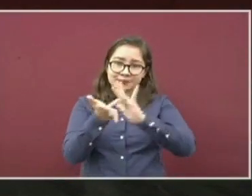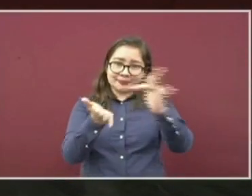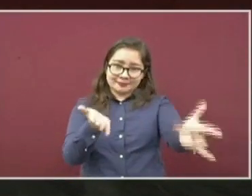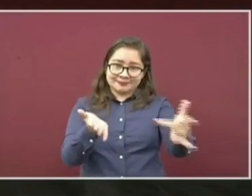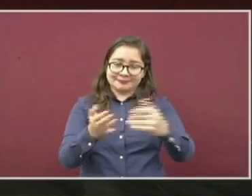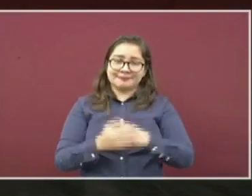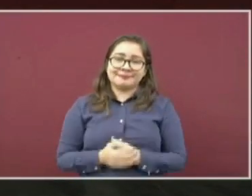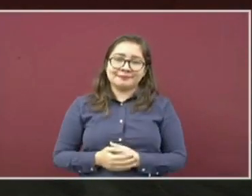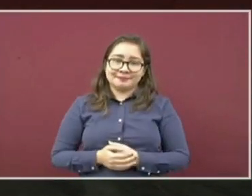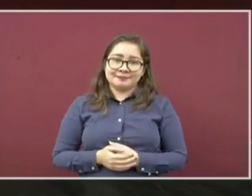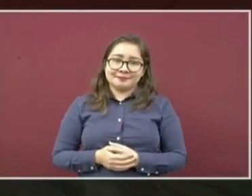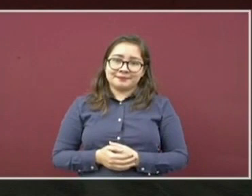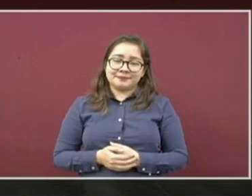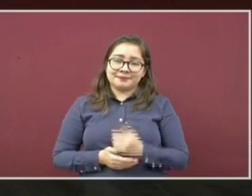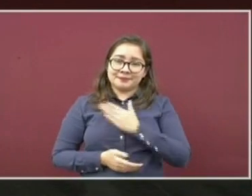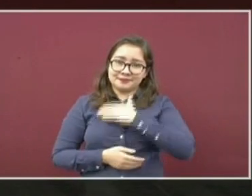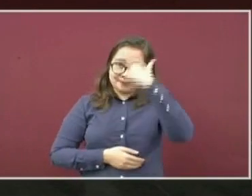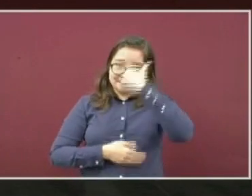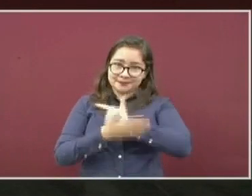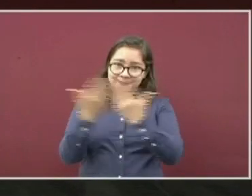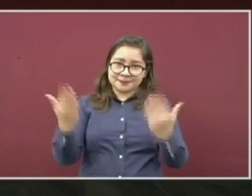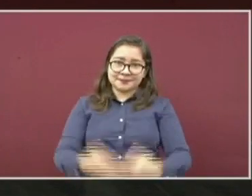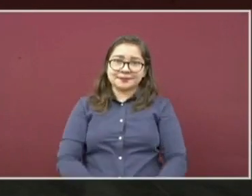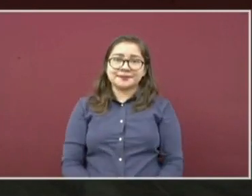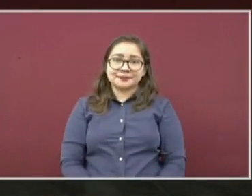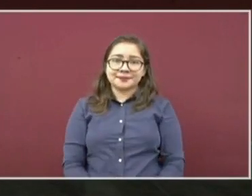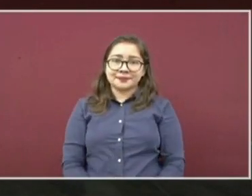pasen ustedes muy, pero muy buenas noches.